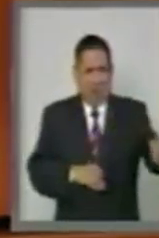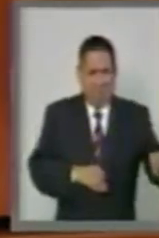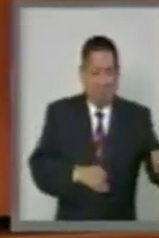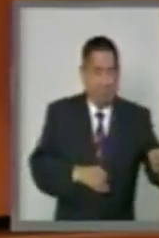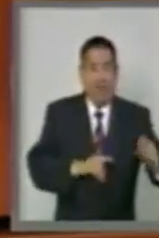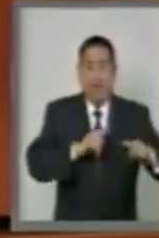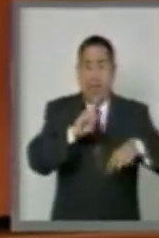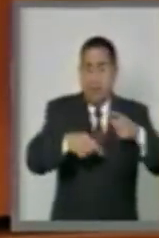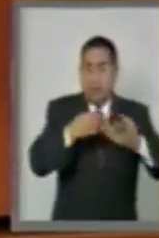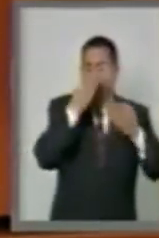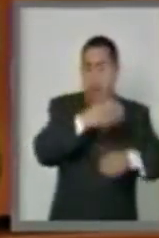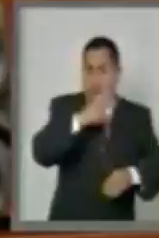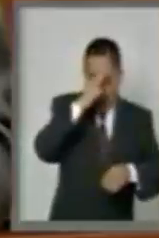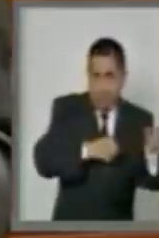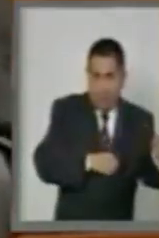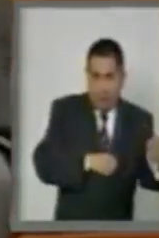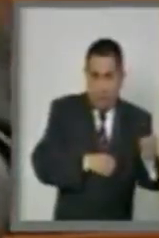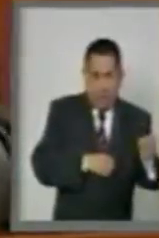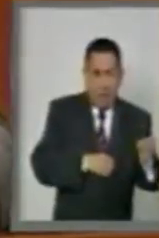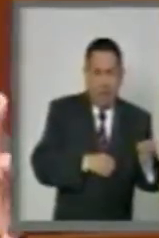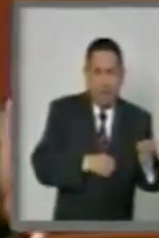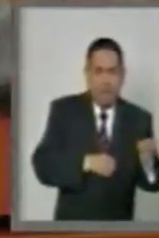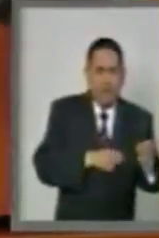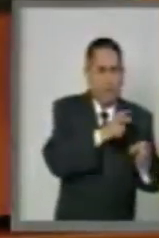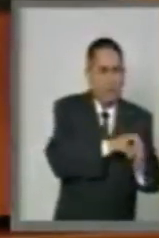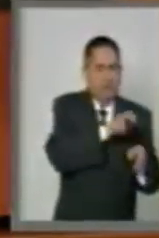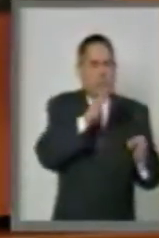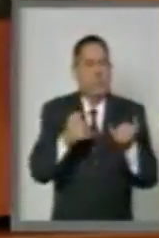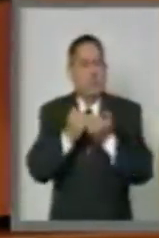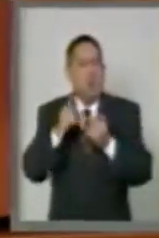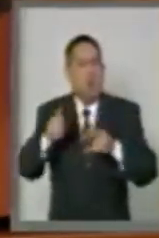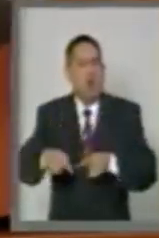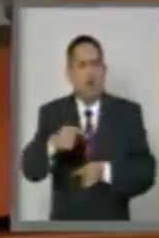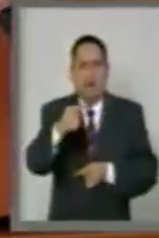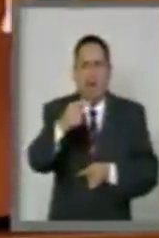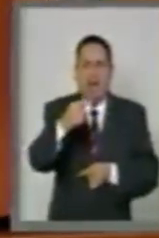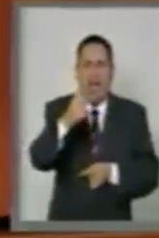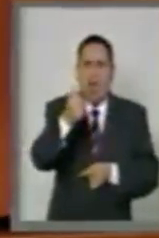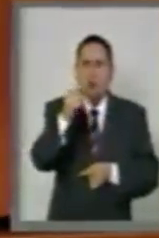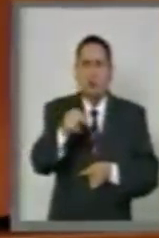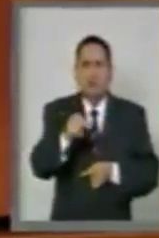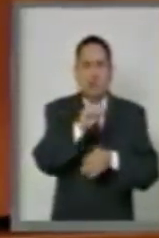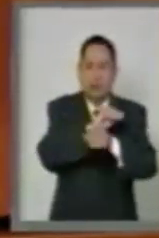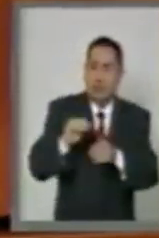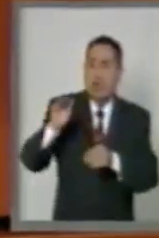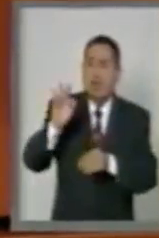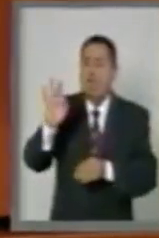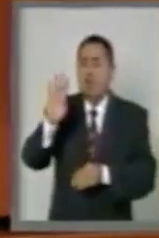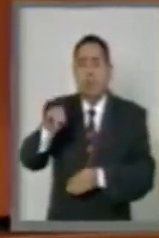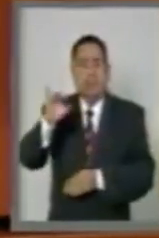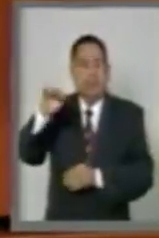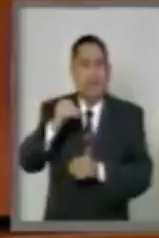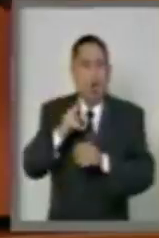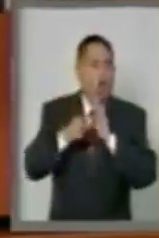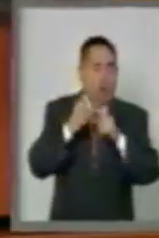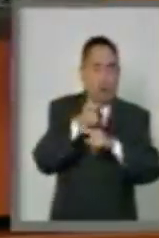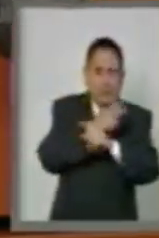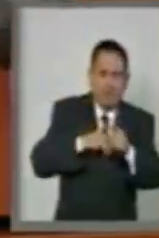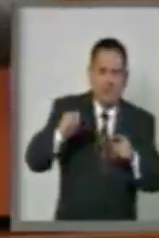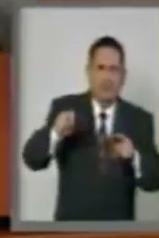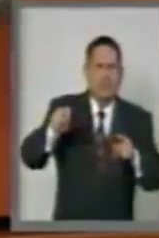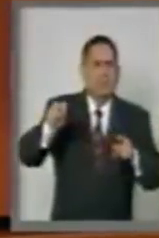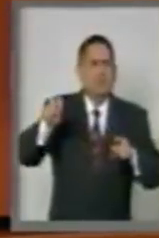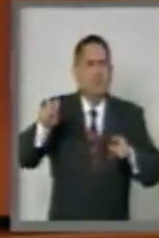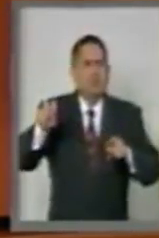del Banco de México brincan como casters de regreso al Fondo Monetario Internacional. Y así